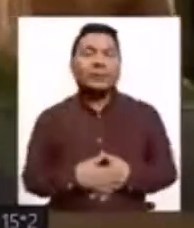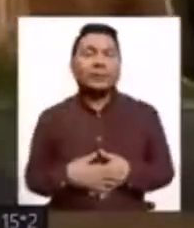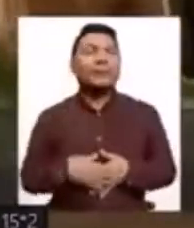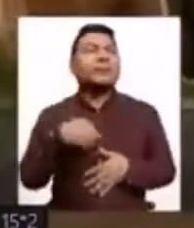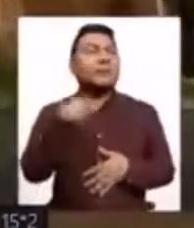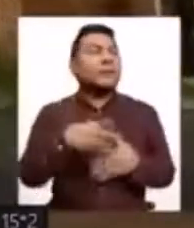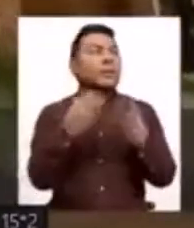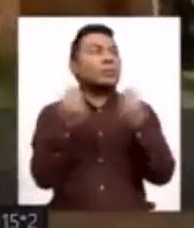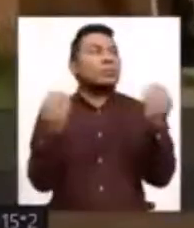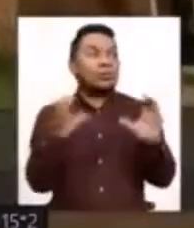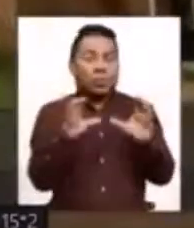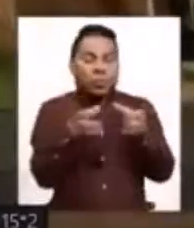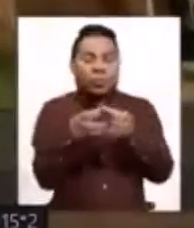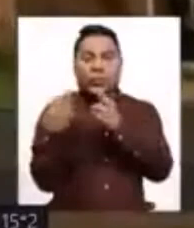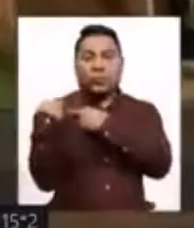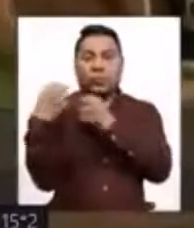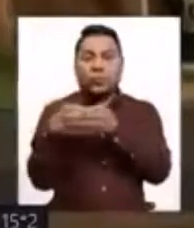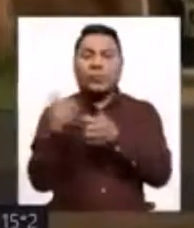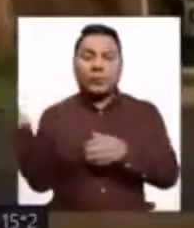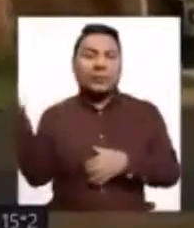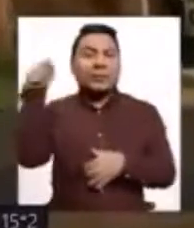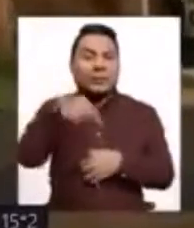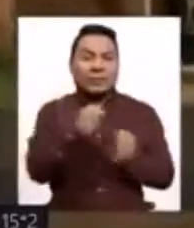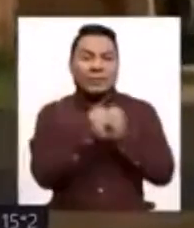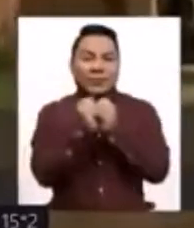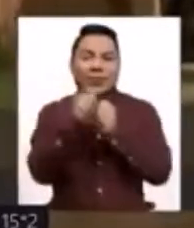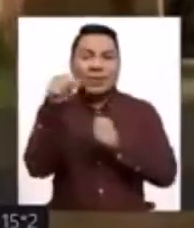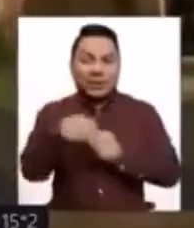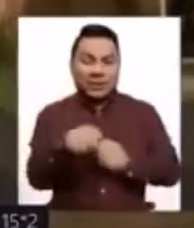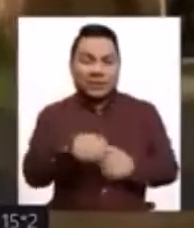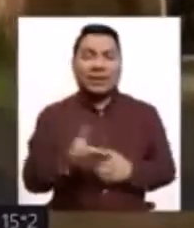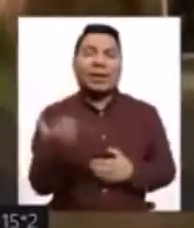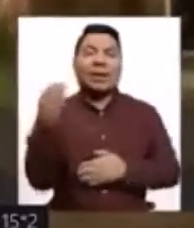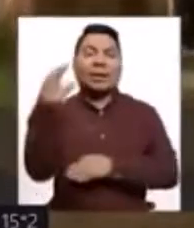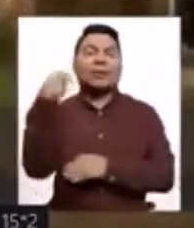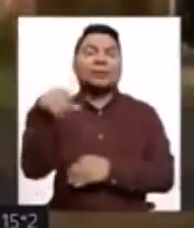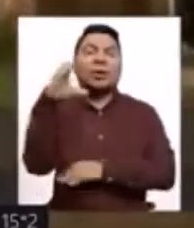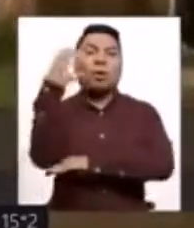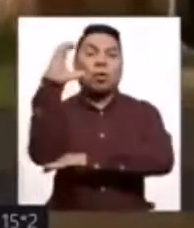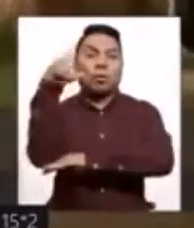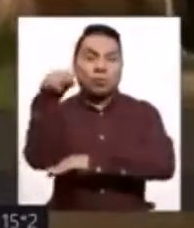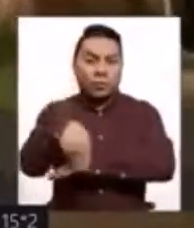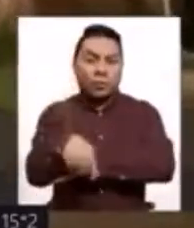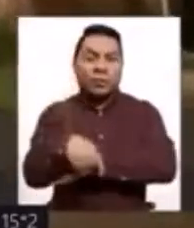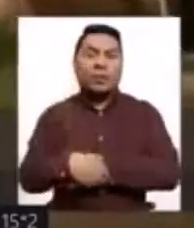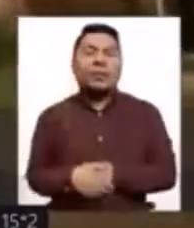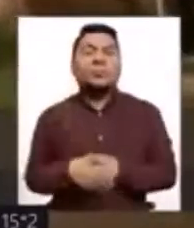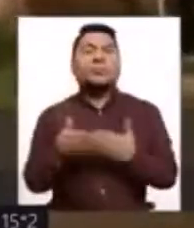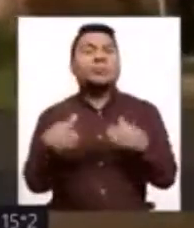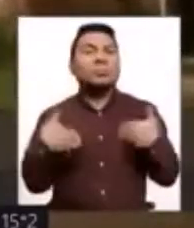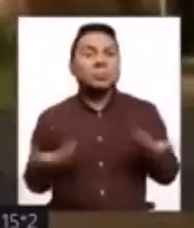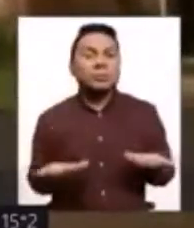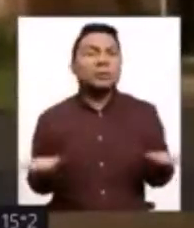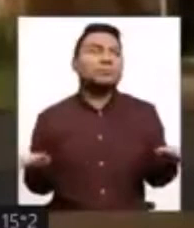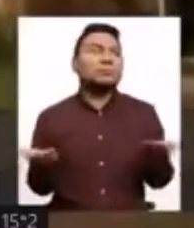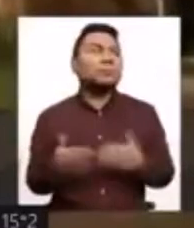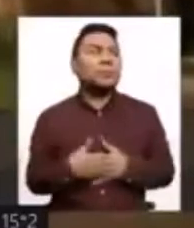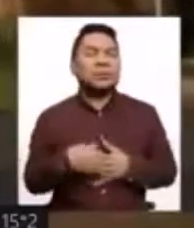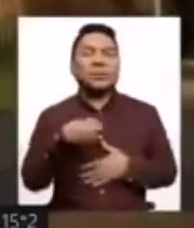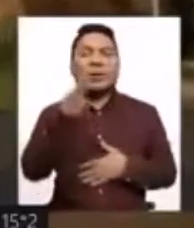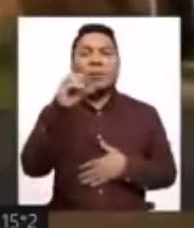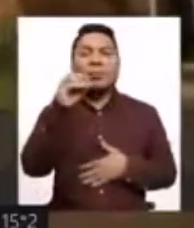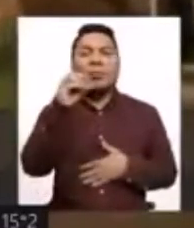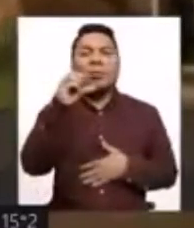que varias delegaciones están presentes acompañándonos aquí en Bogotá para poder, se podría